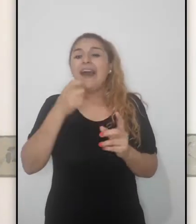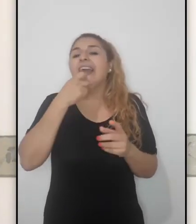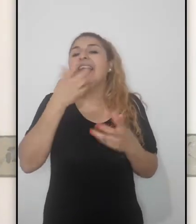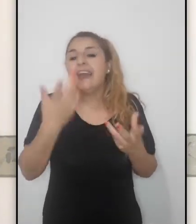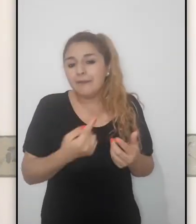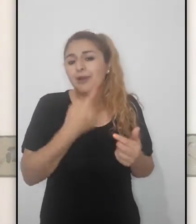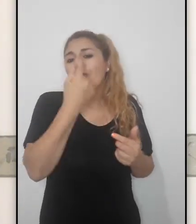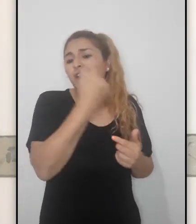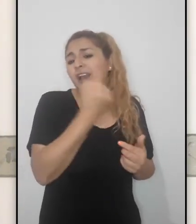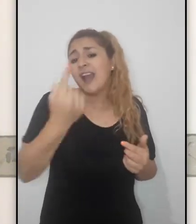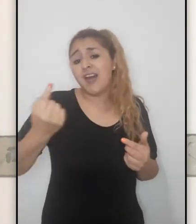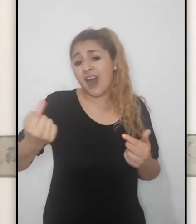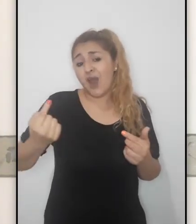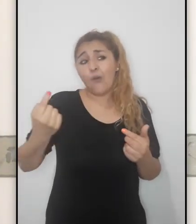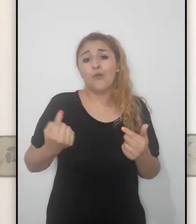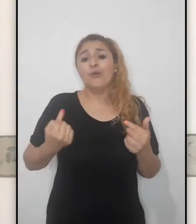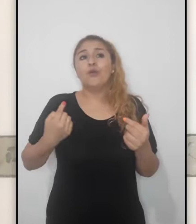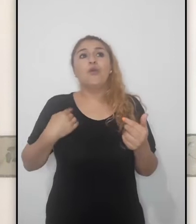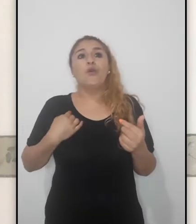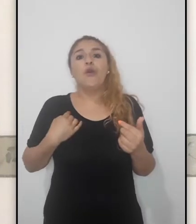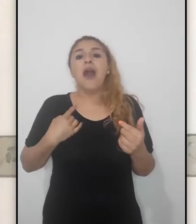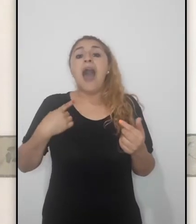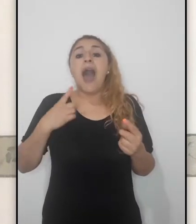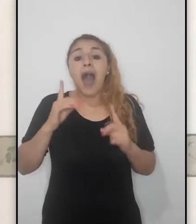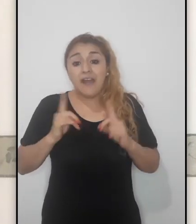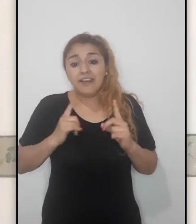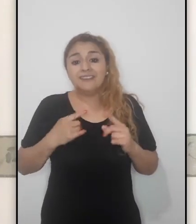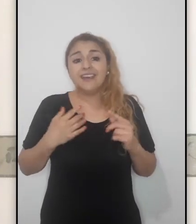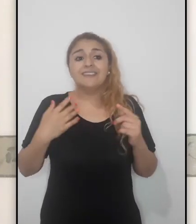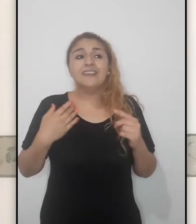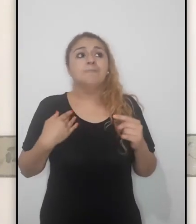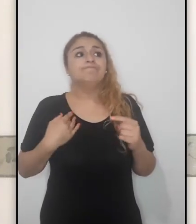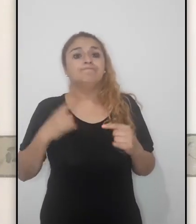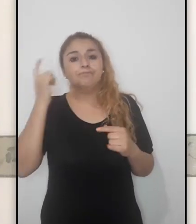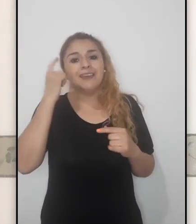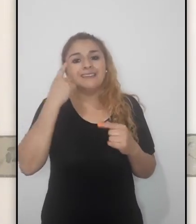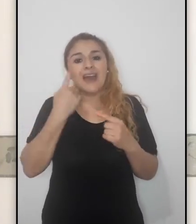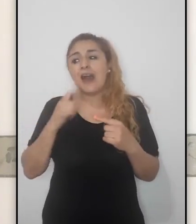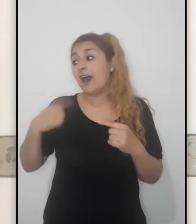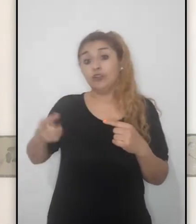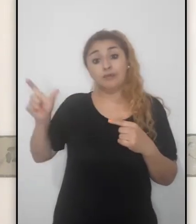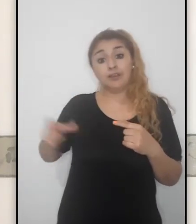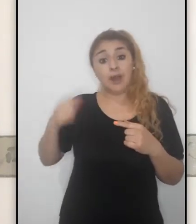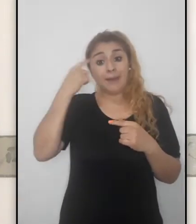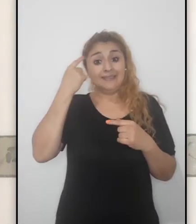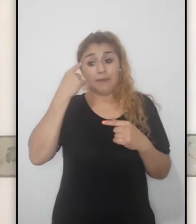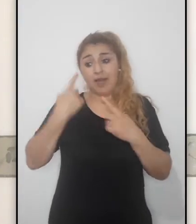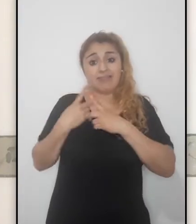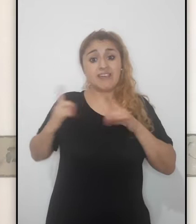uno individualmente de ver o percibe cuando jesús